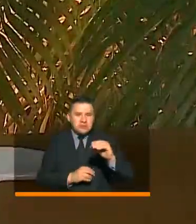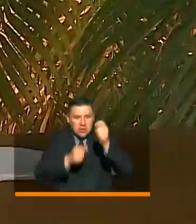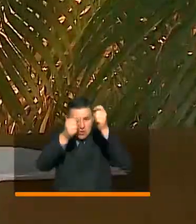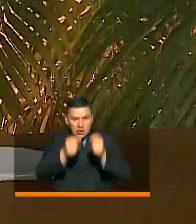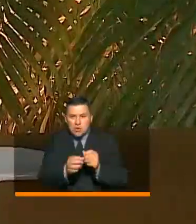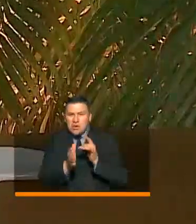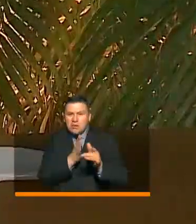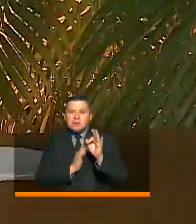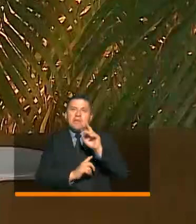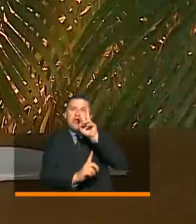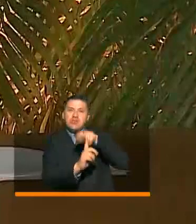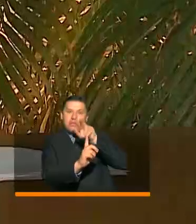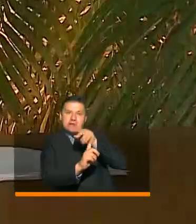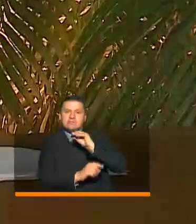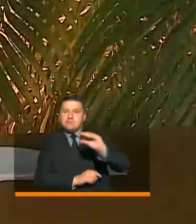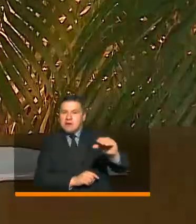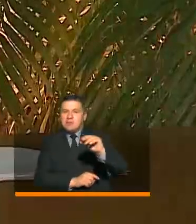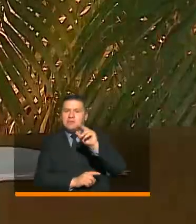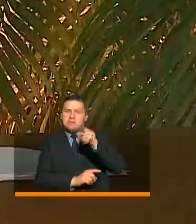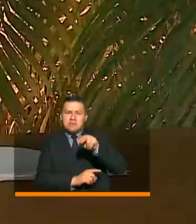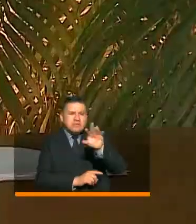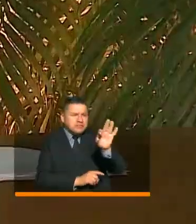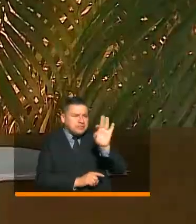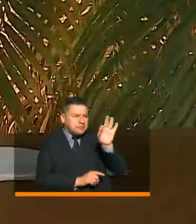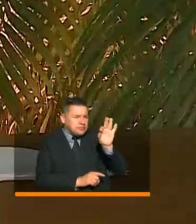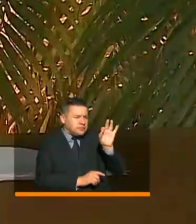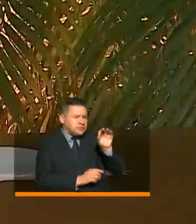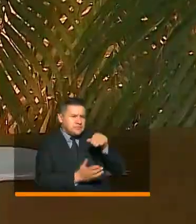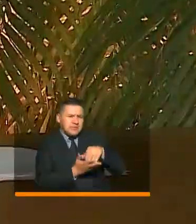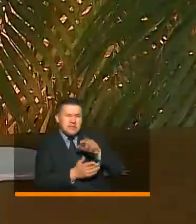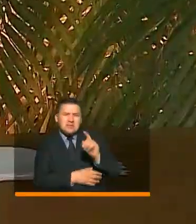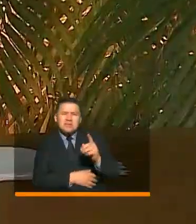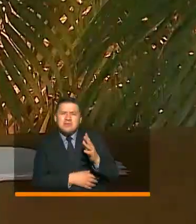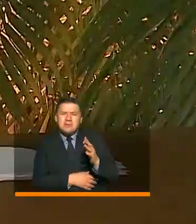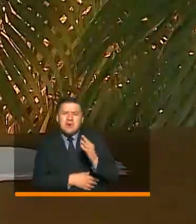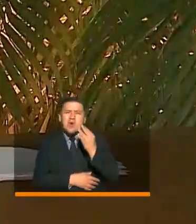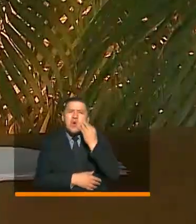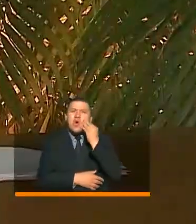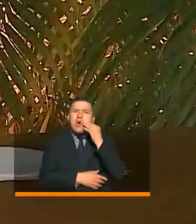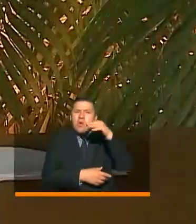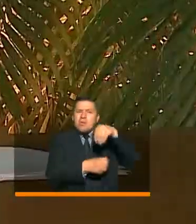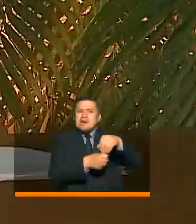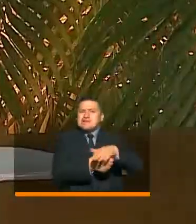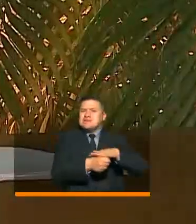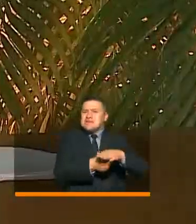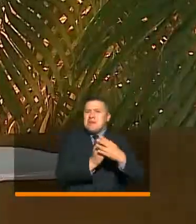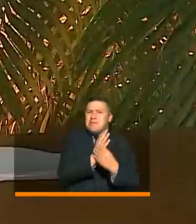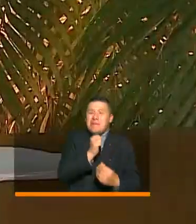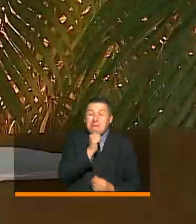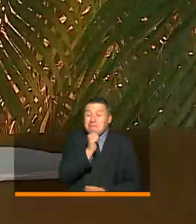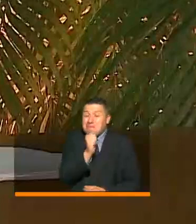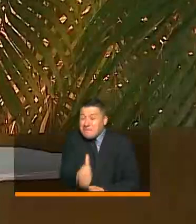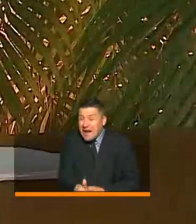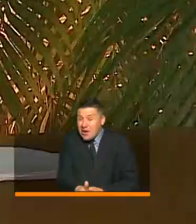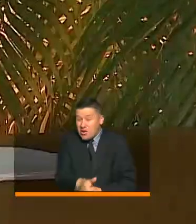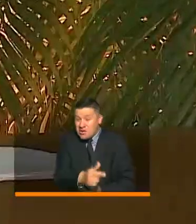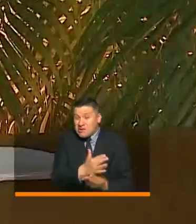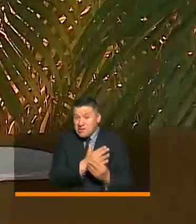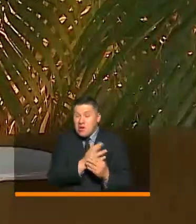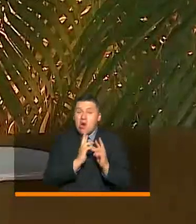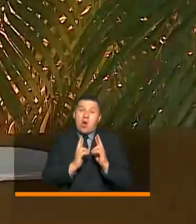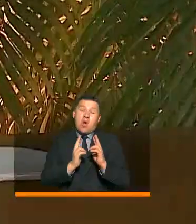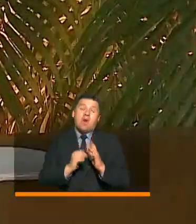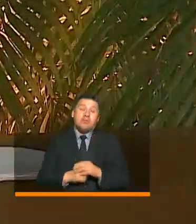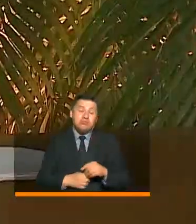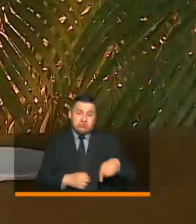un giro que se hace cada 2 meses, se escogen y se seleccionan, son hogares que están en situación de pobreza extrema actualmente y